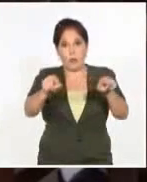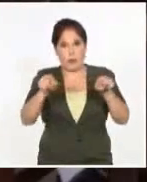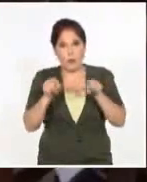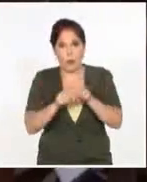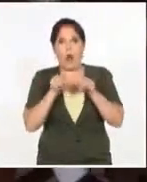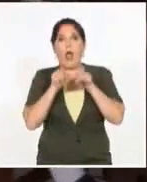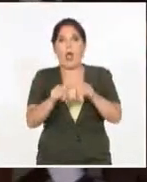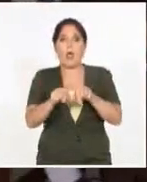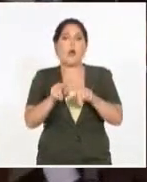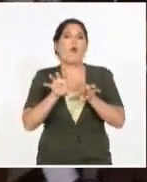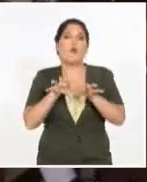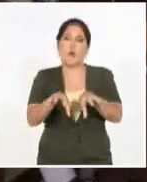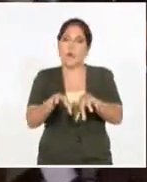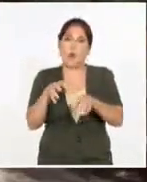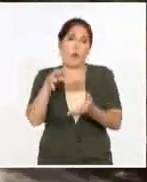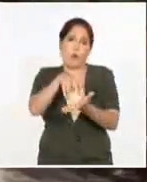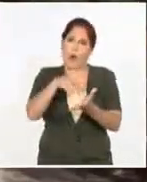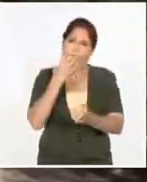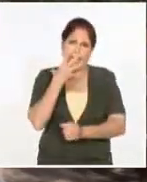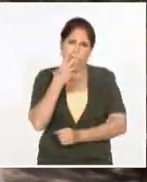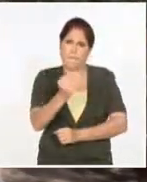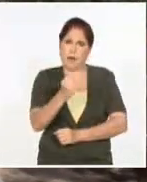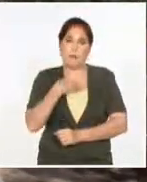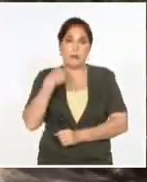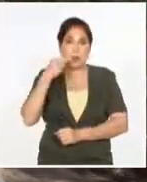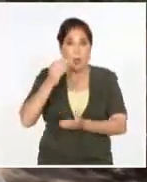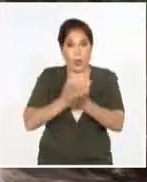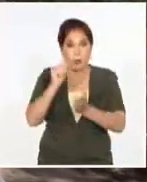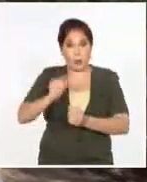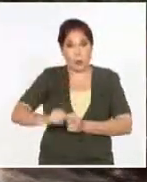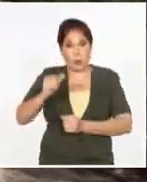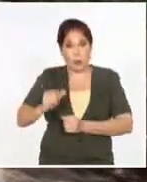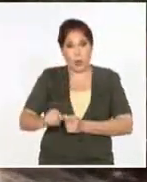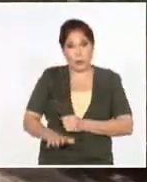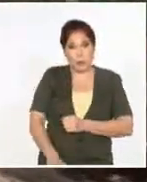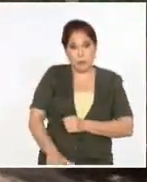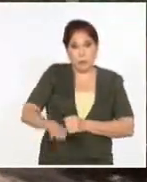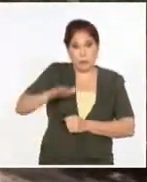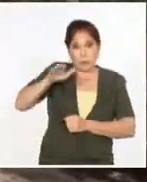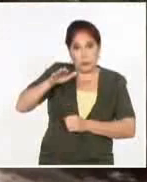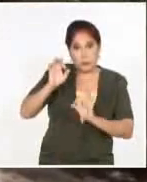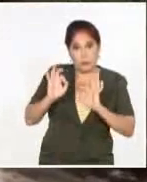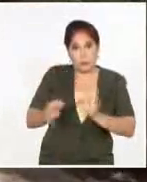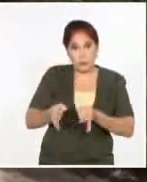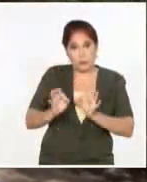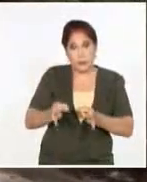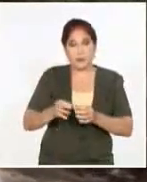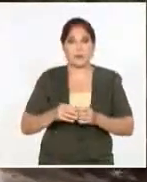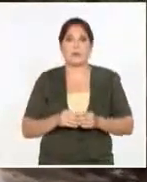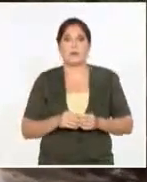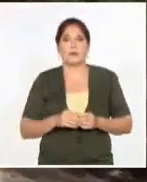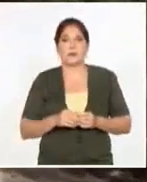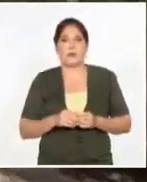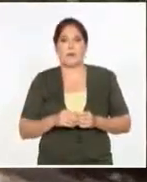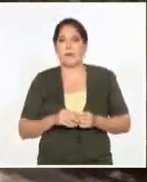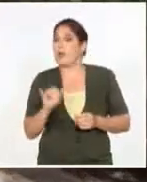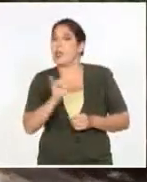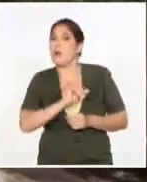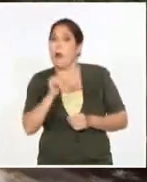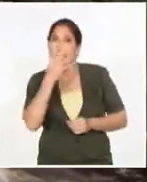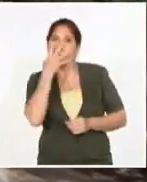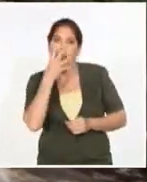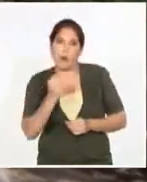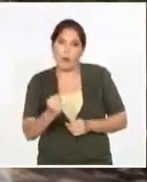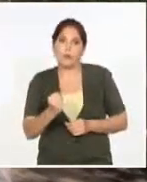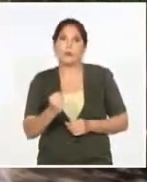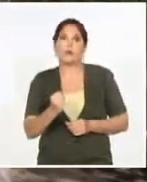lugar de predilección. En esta escuela fui alumno primero de cuarto, quinto y sexto. Fue cuando